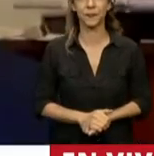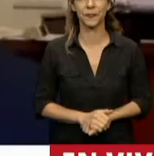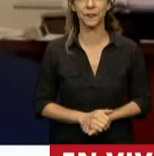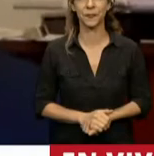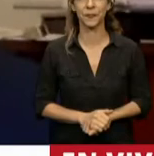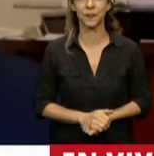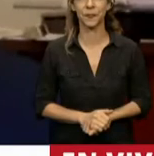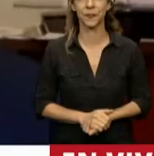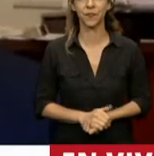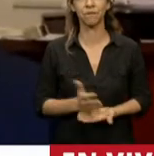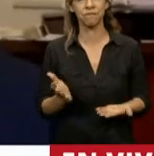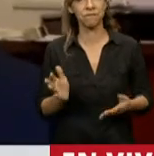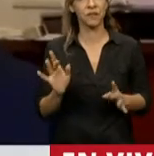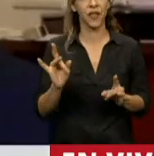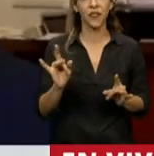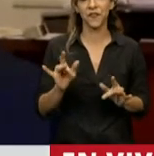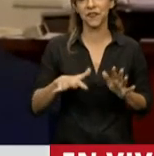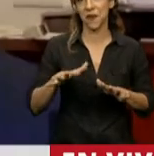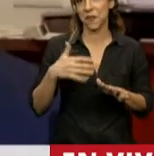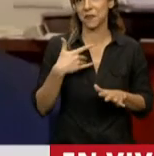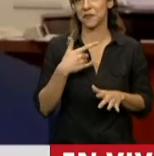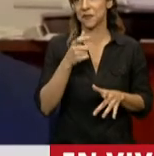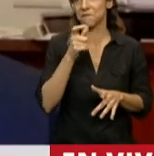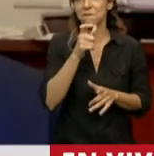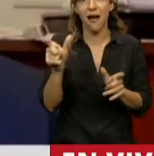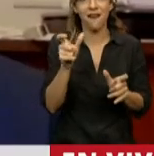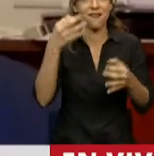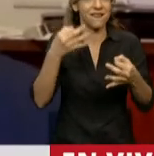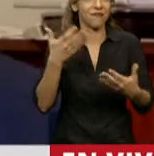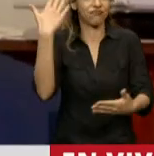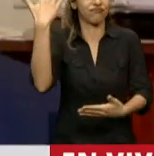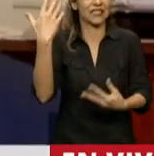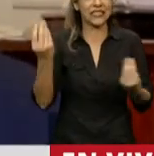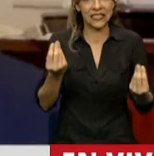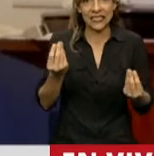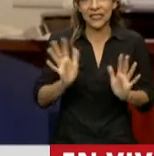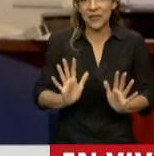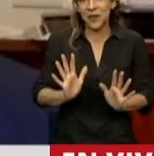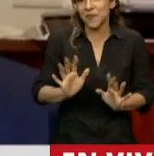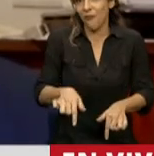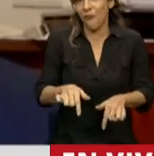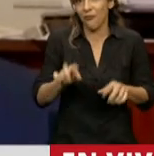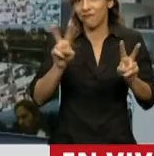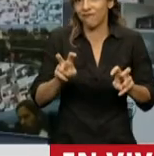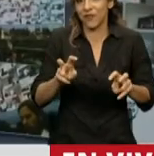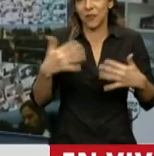Resulta difícil encontrar las palabras para expresarse cuando tratamos hechos